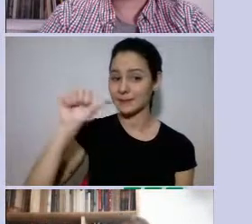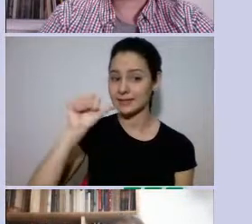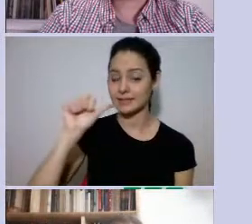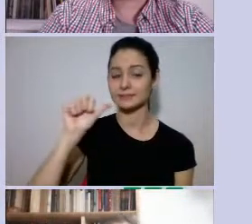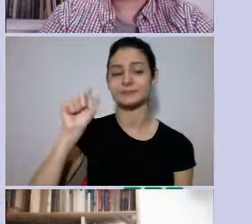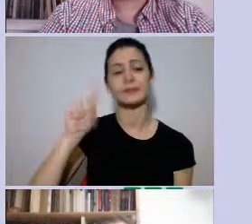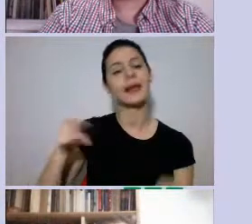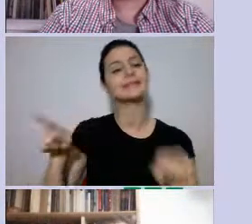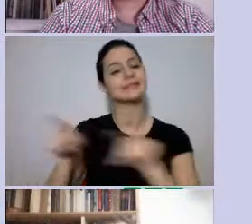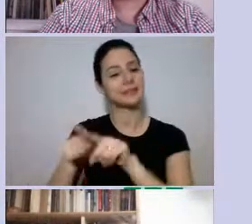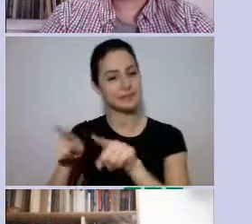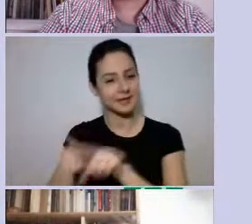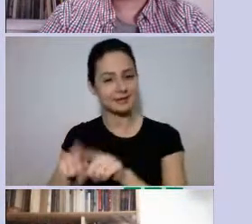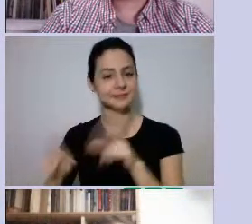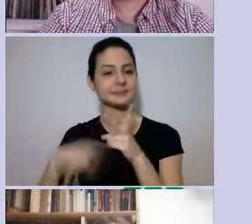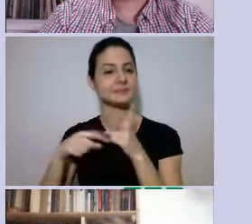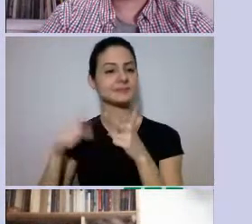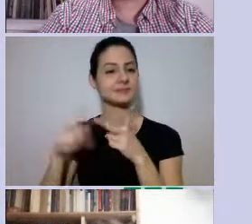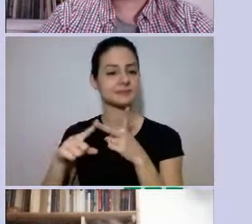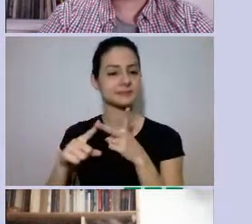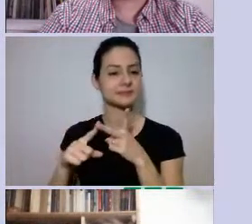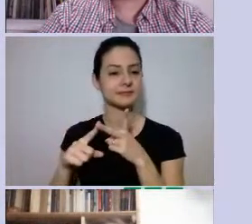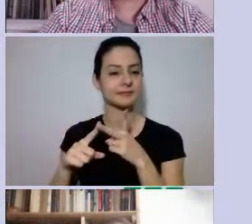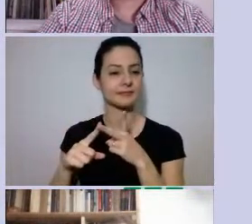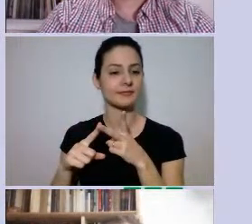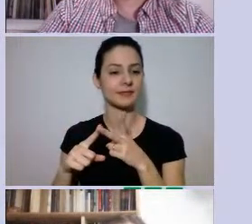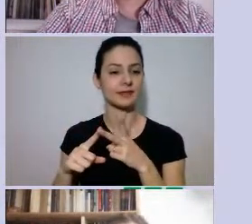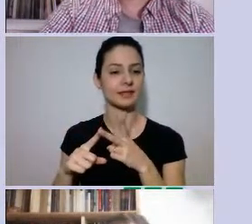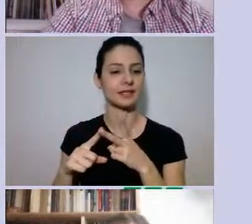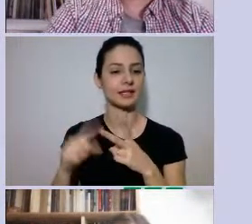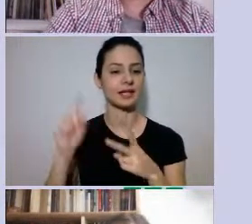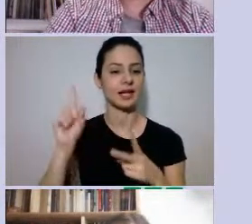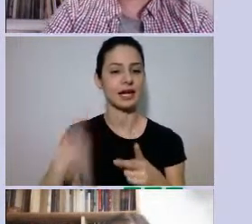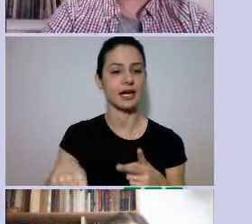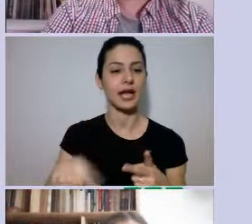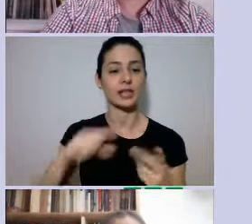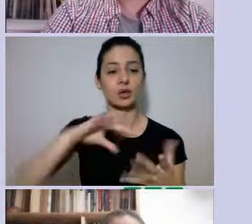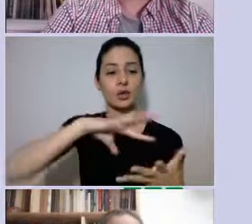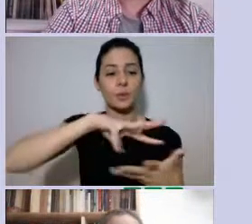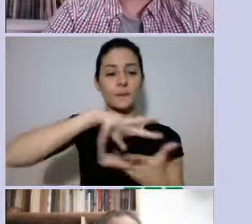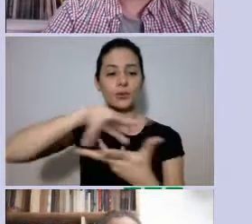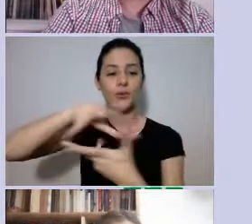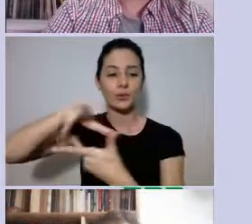sino también, sin temor de Dios ni del mundo, como dice en la